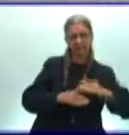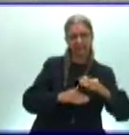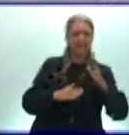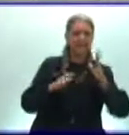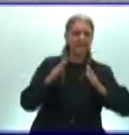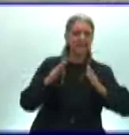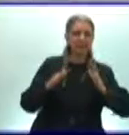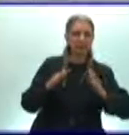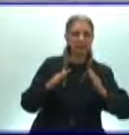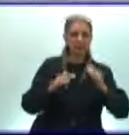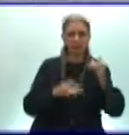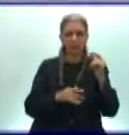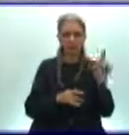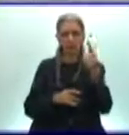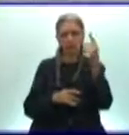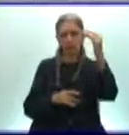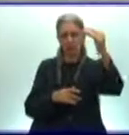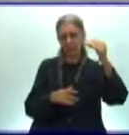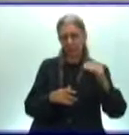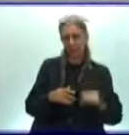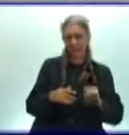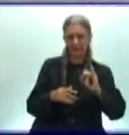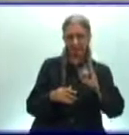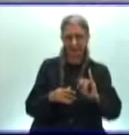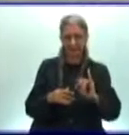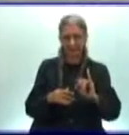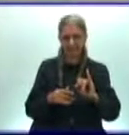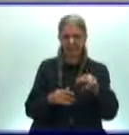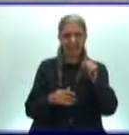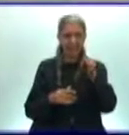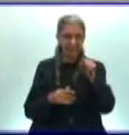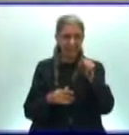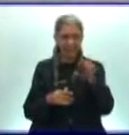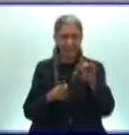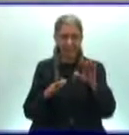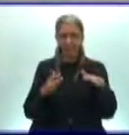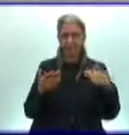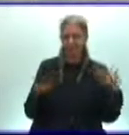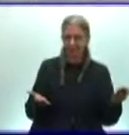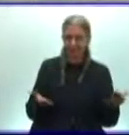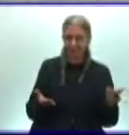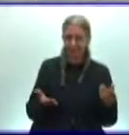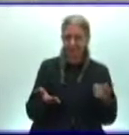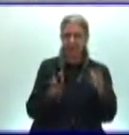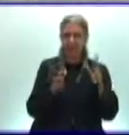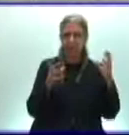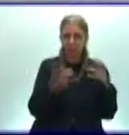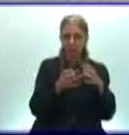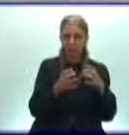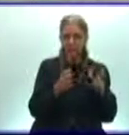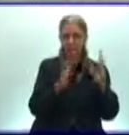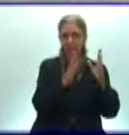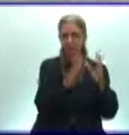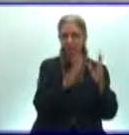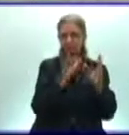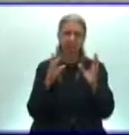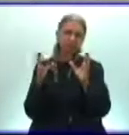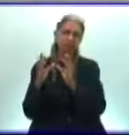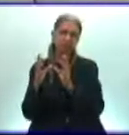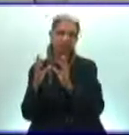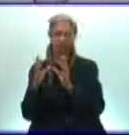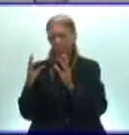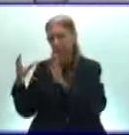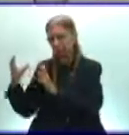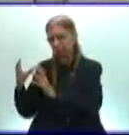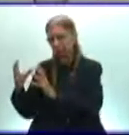1 al 7. Observen acá, les estoy mostrando algunos grupos de la tabla periódica. Fíjense, grupo